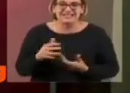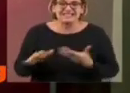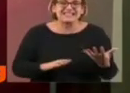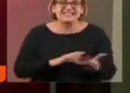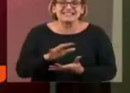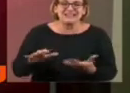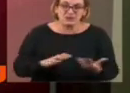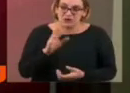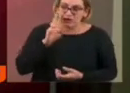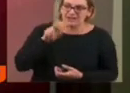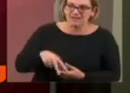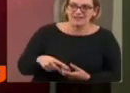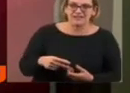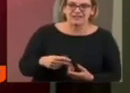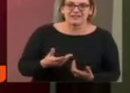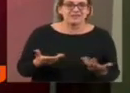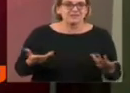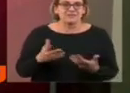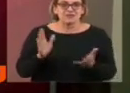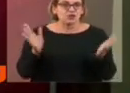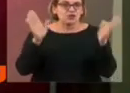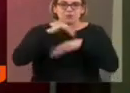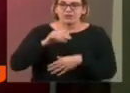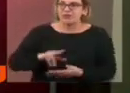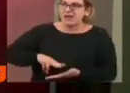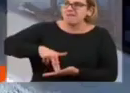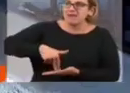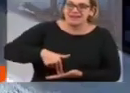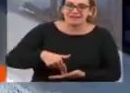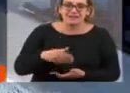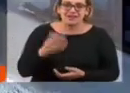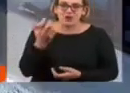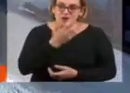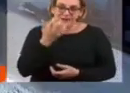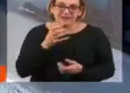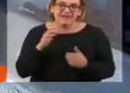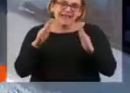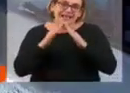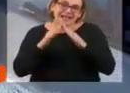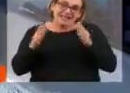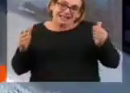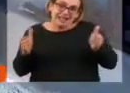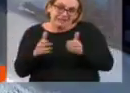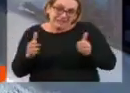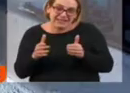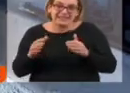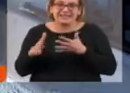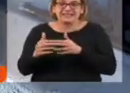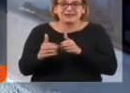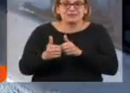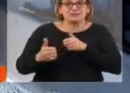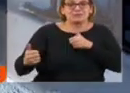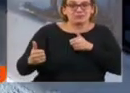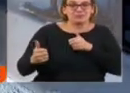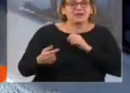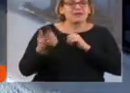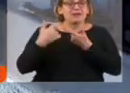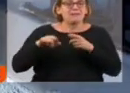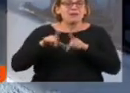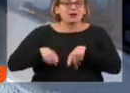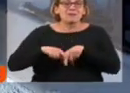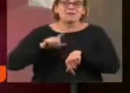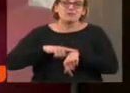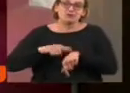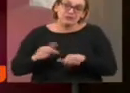lo vi. Porque él no se podía mantener parado. En una casa pequeña intentaron mantenerse aislados, pero al mismo tiempo